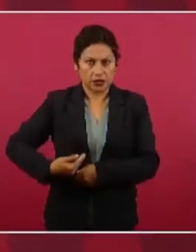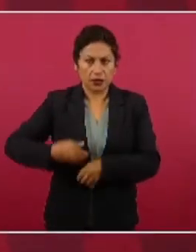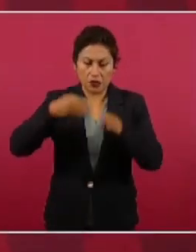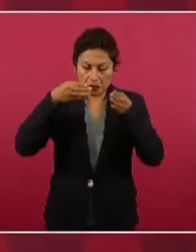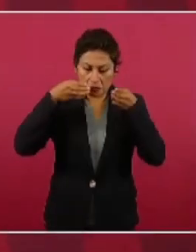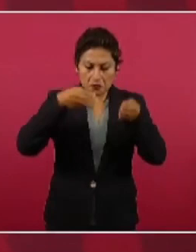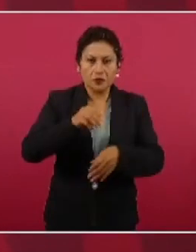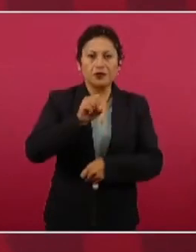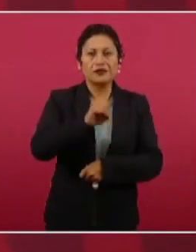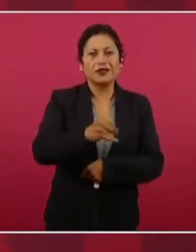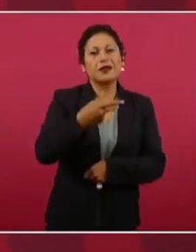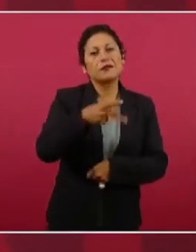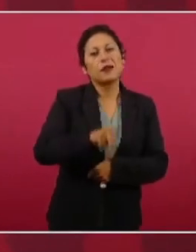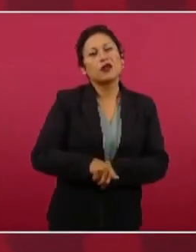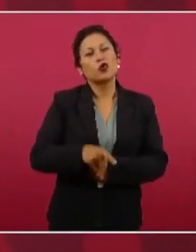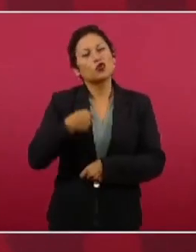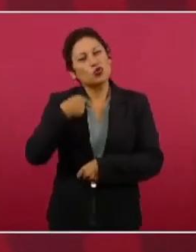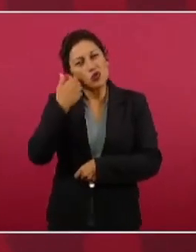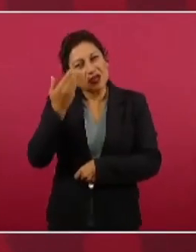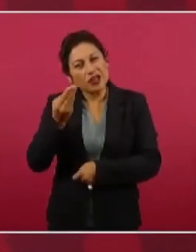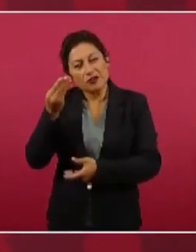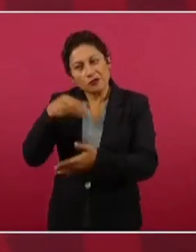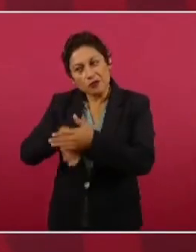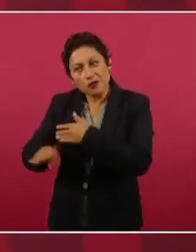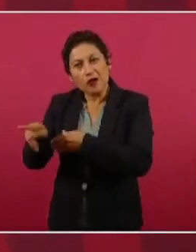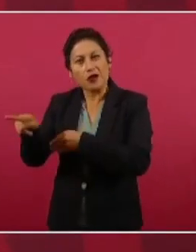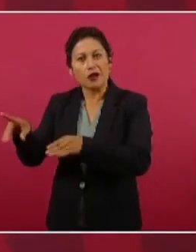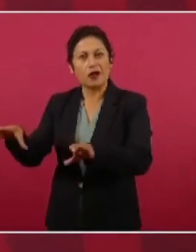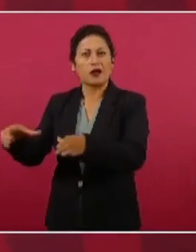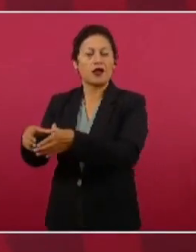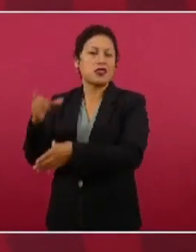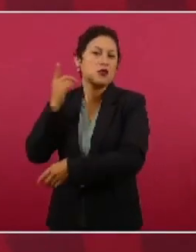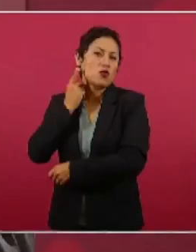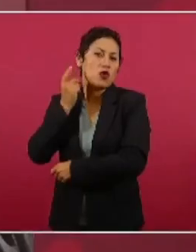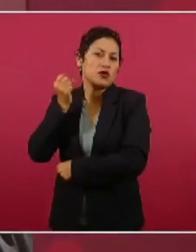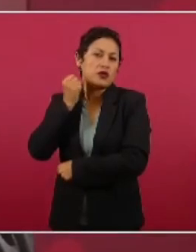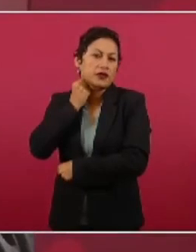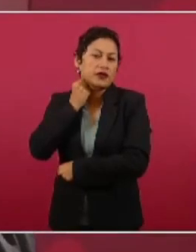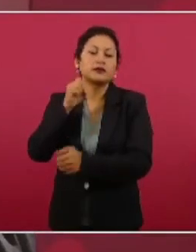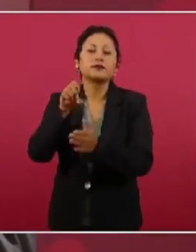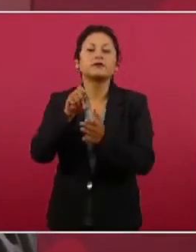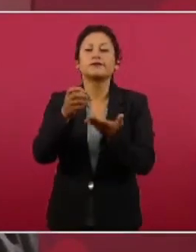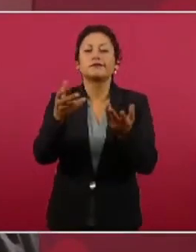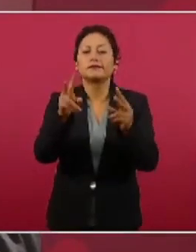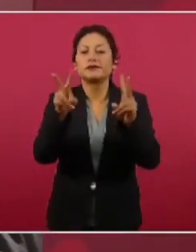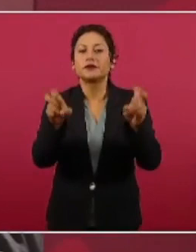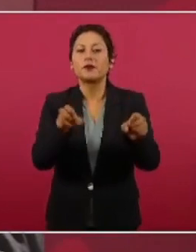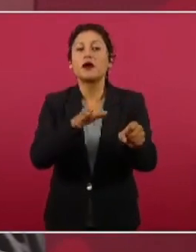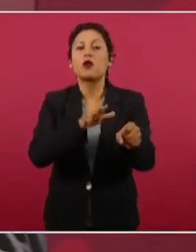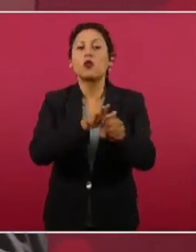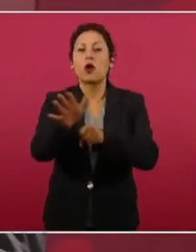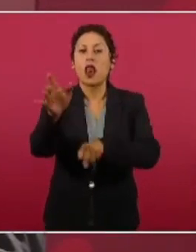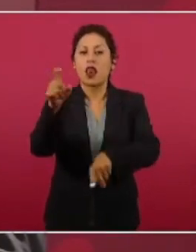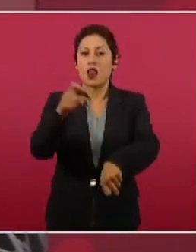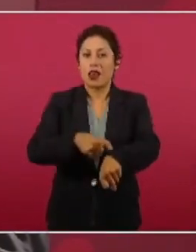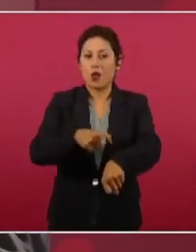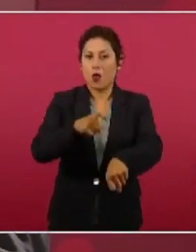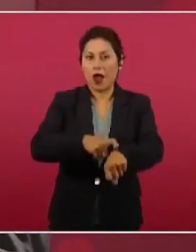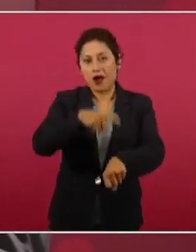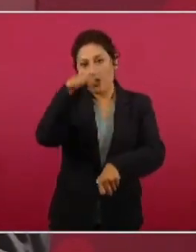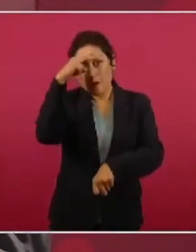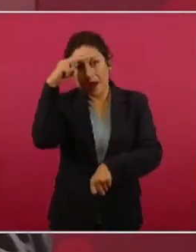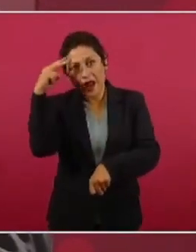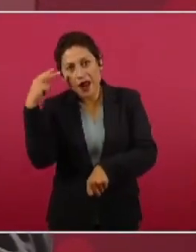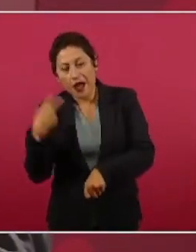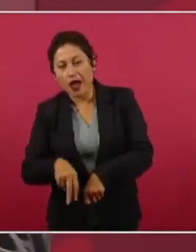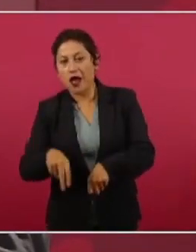lo del cambio del horario de verano, que ya regresemos